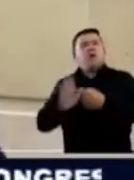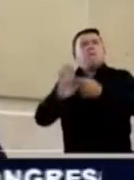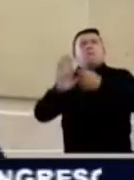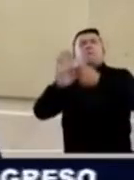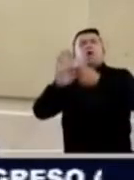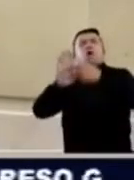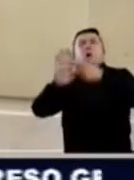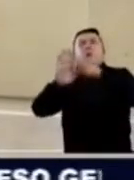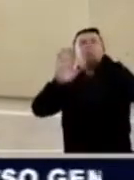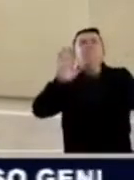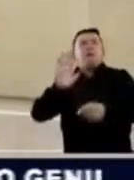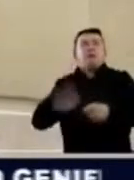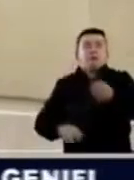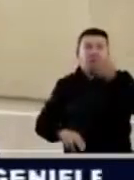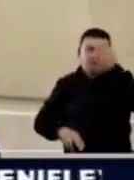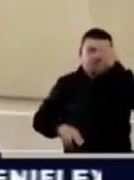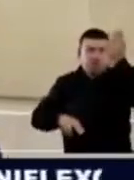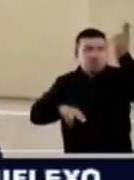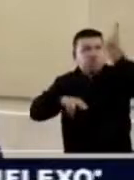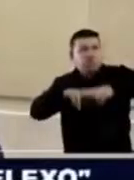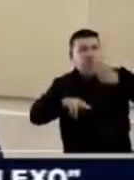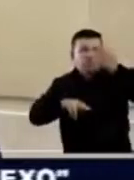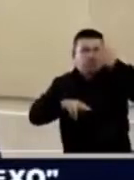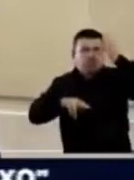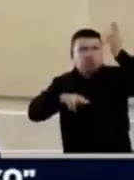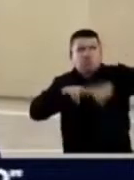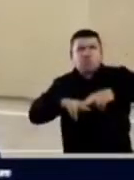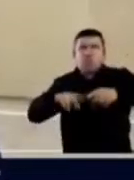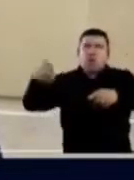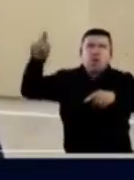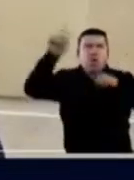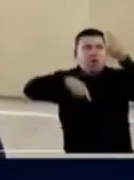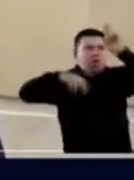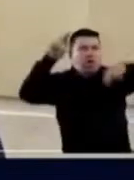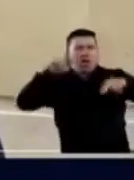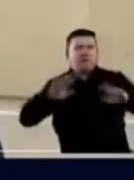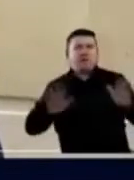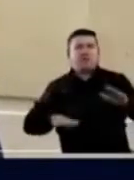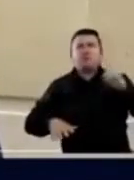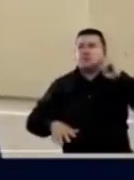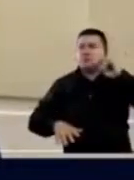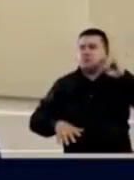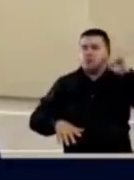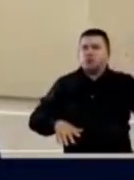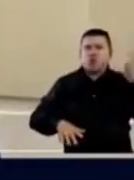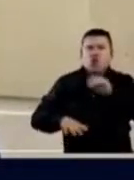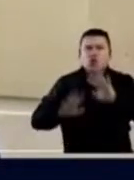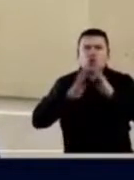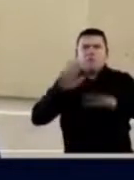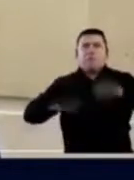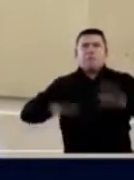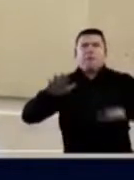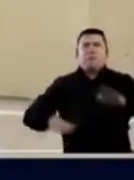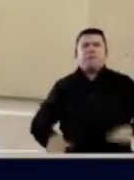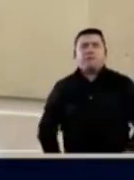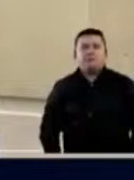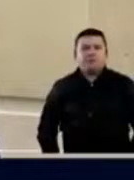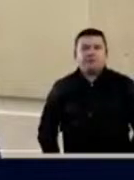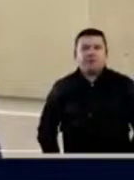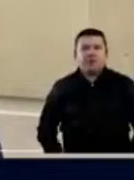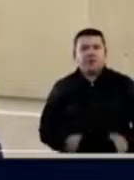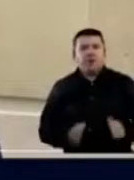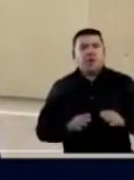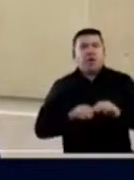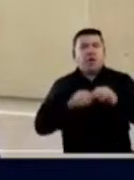el año pasado, hacia el 30 de julio de 2023, posteriormente a que él fue elegido como